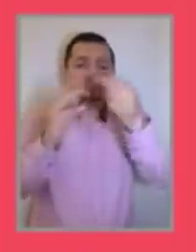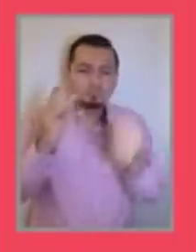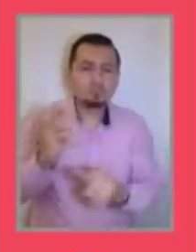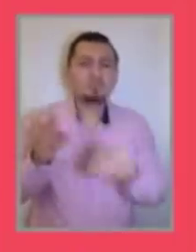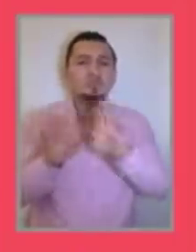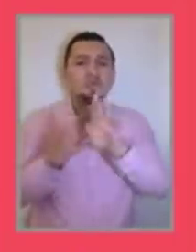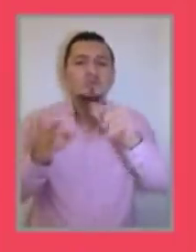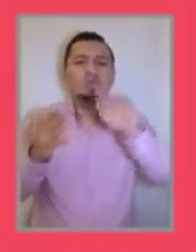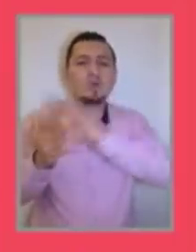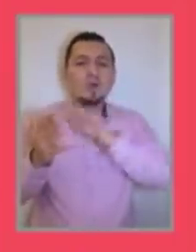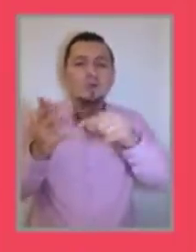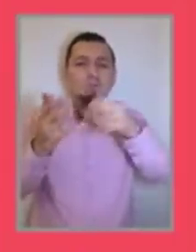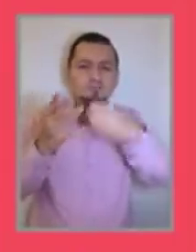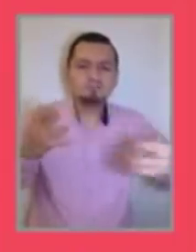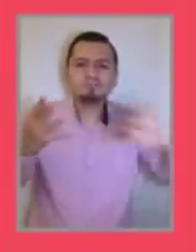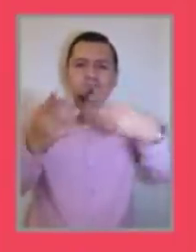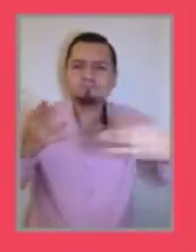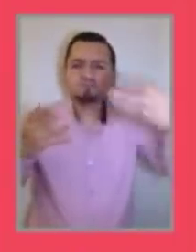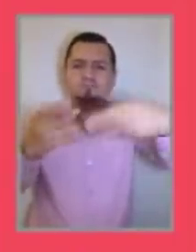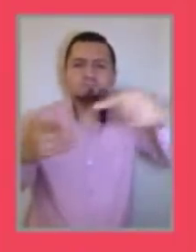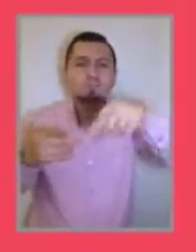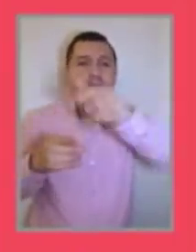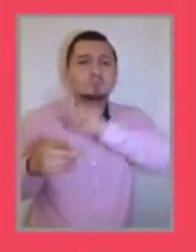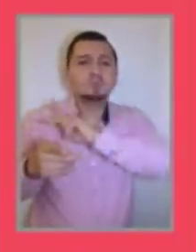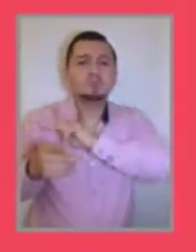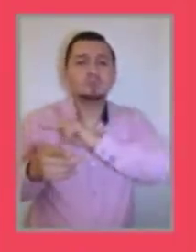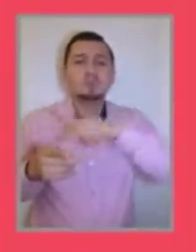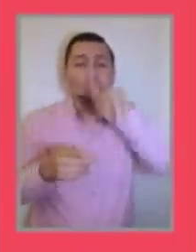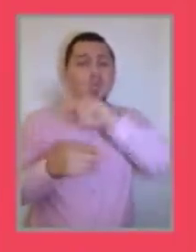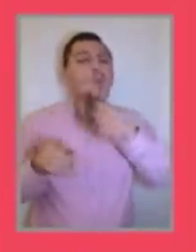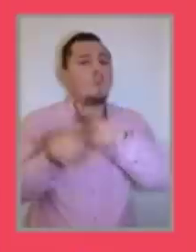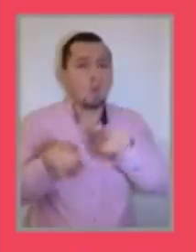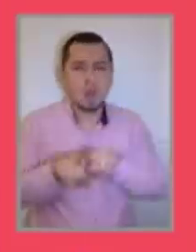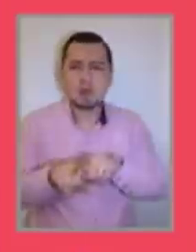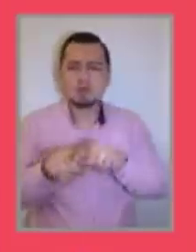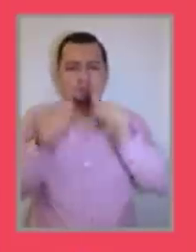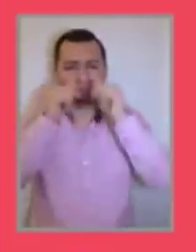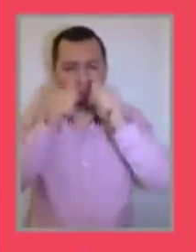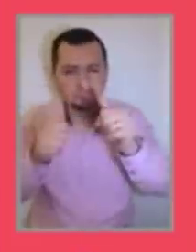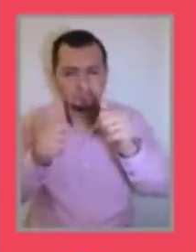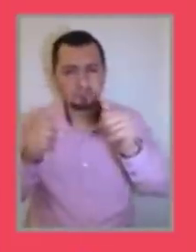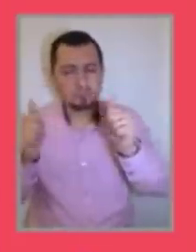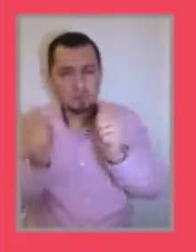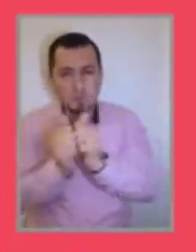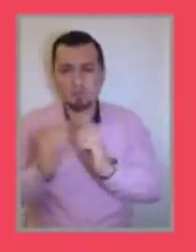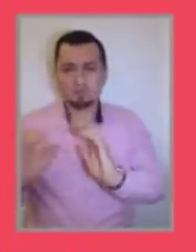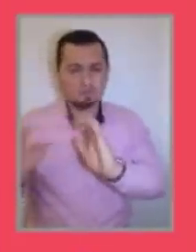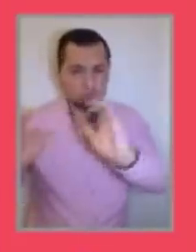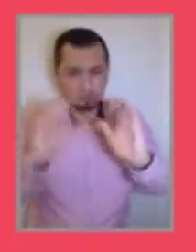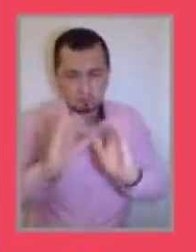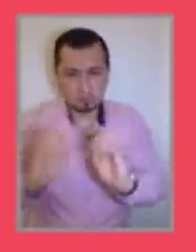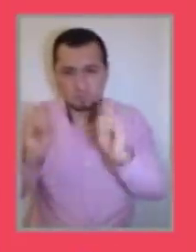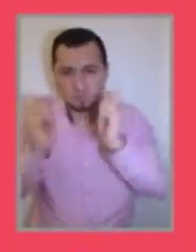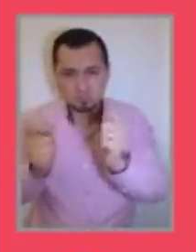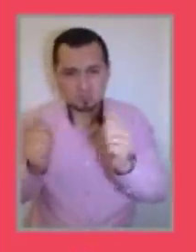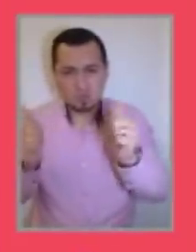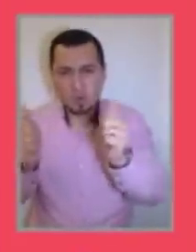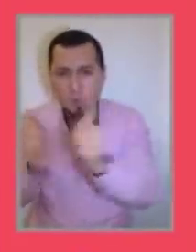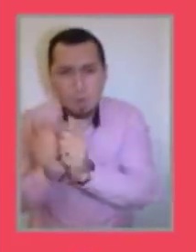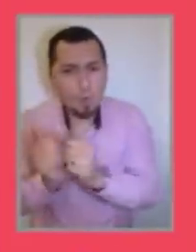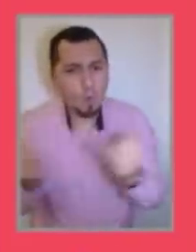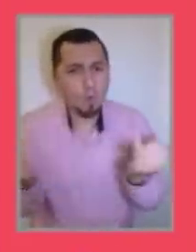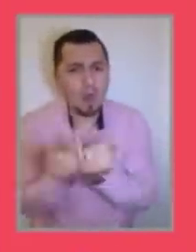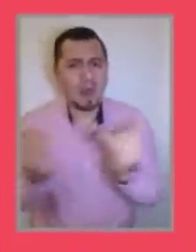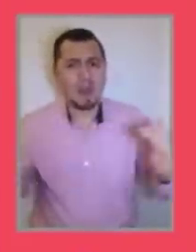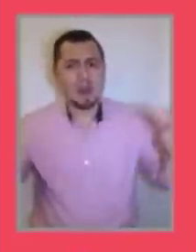protocolo por nivel educativo o por servicio educativo. Ellos tendrán las especificaciones, son evidentemente equiparables,